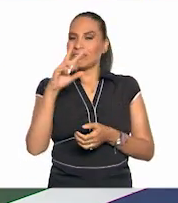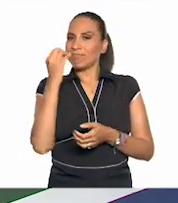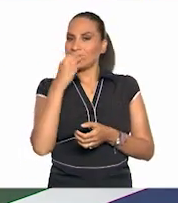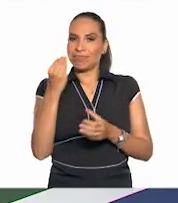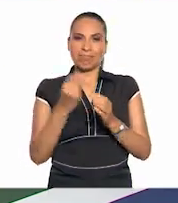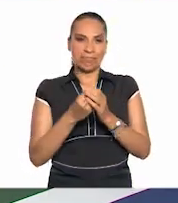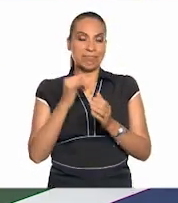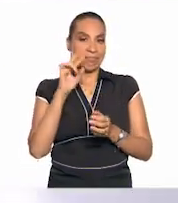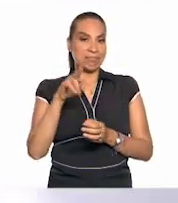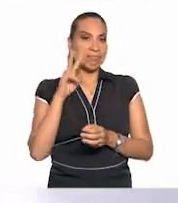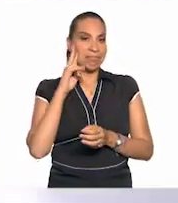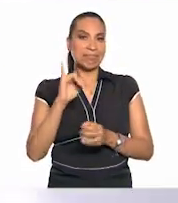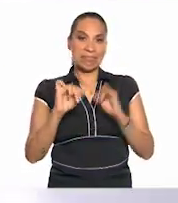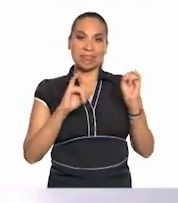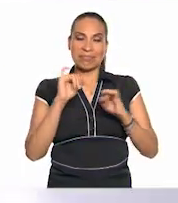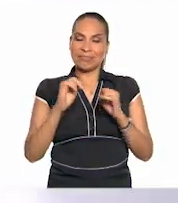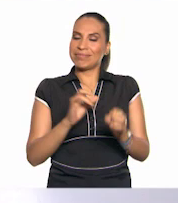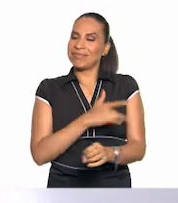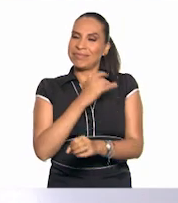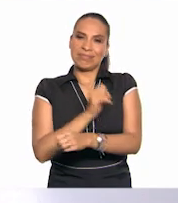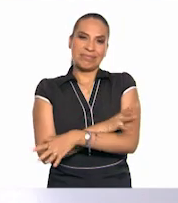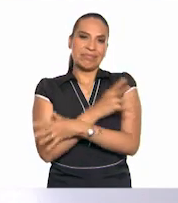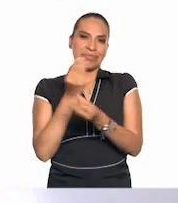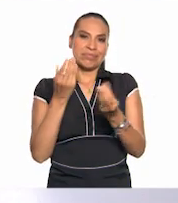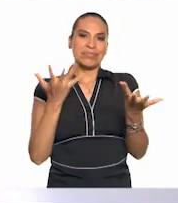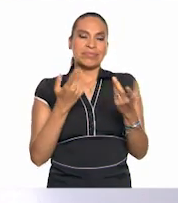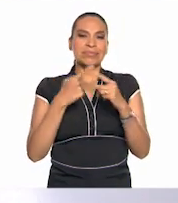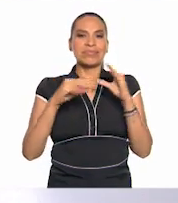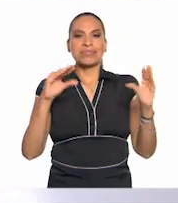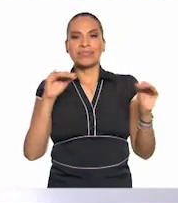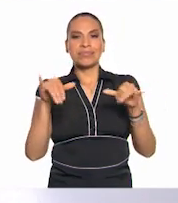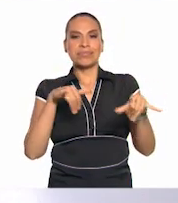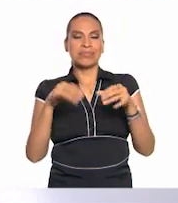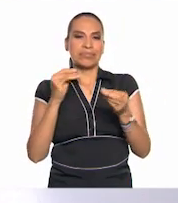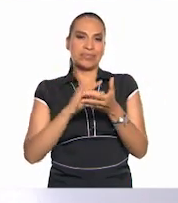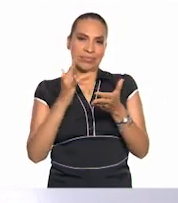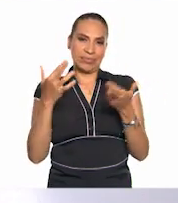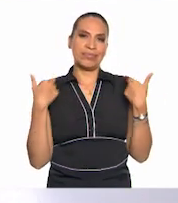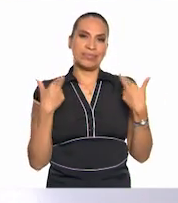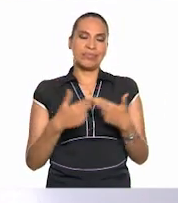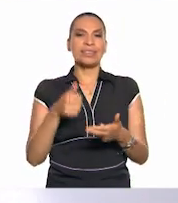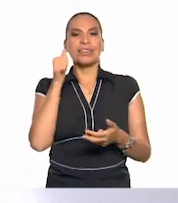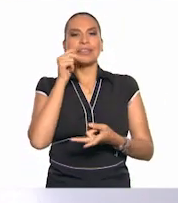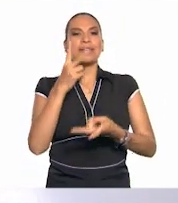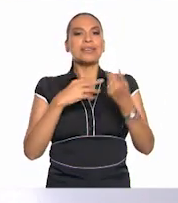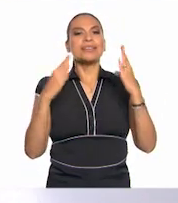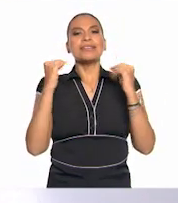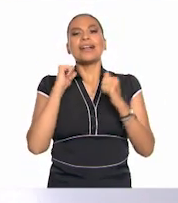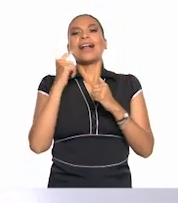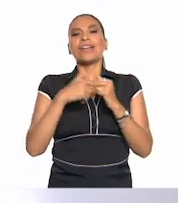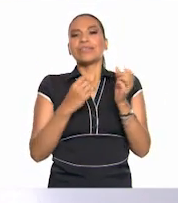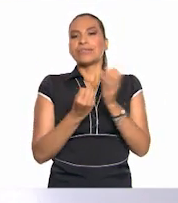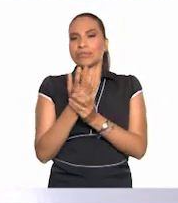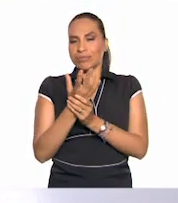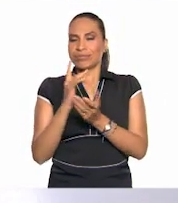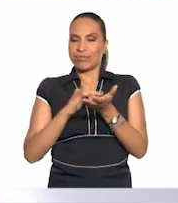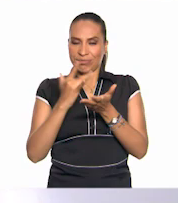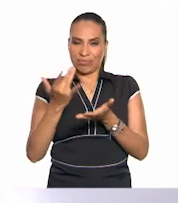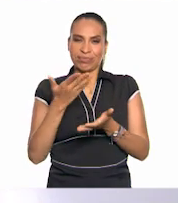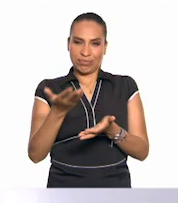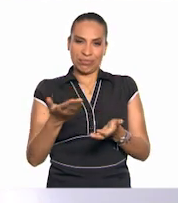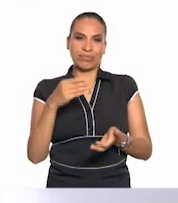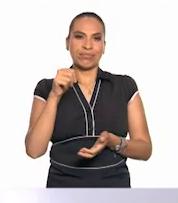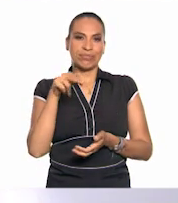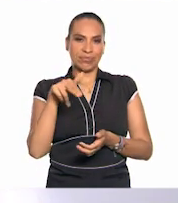clase, ¿no te parece? Sí, nos emocionamos mucho creando títeres y muchas gracias, maestra, por siempre venir a enseñarnos algo nuevo. Gracias a ti,